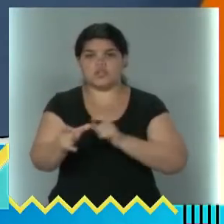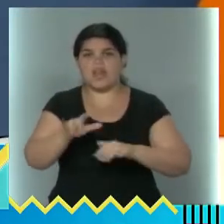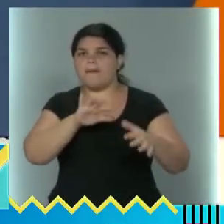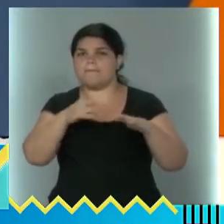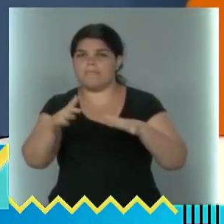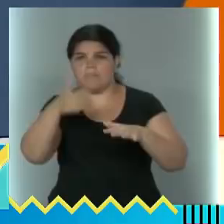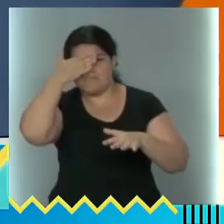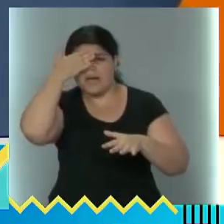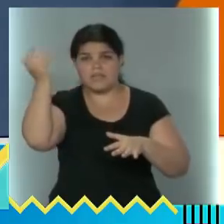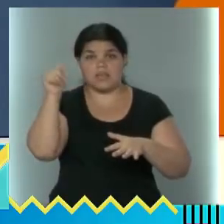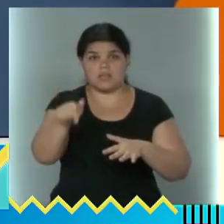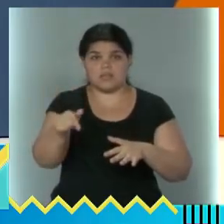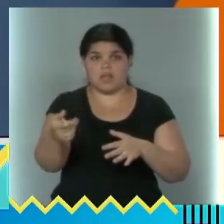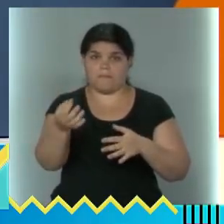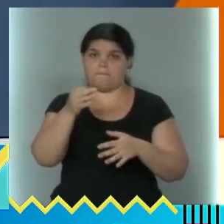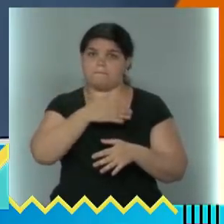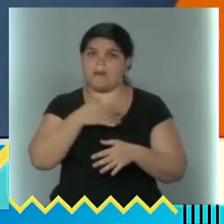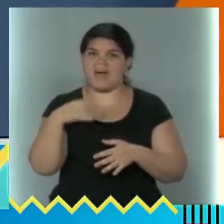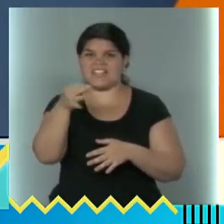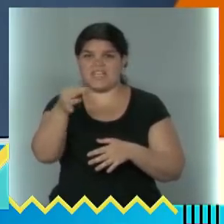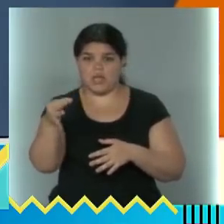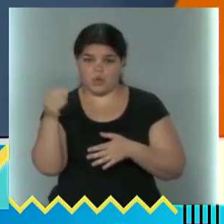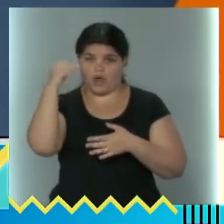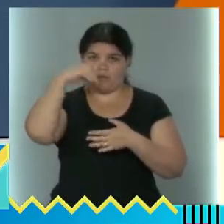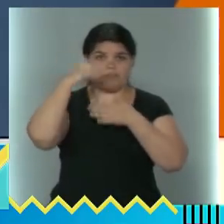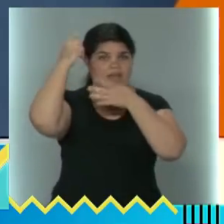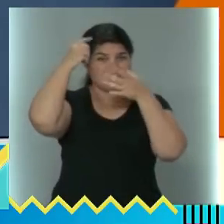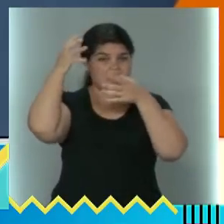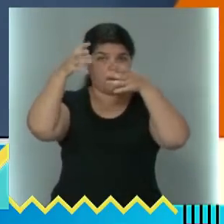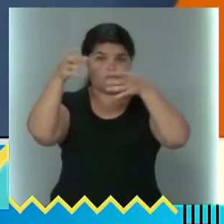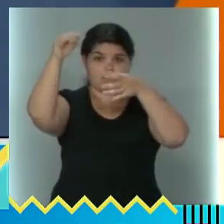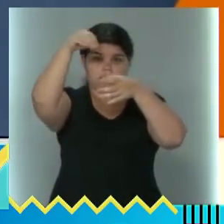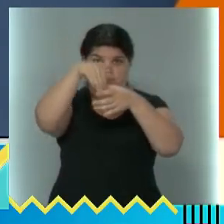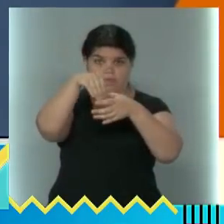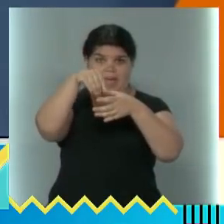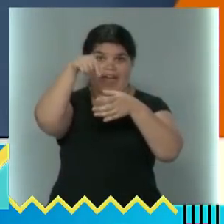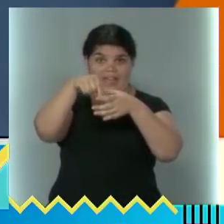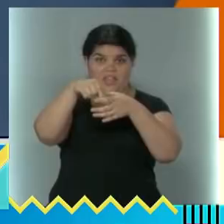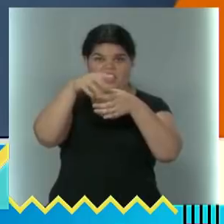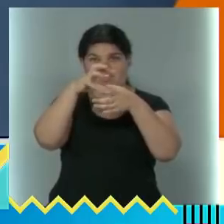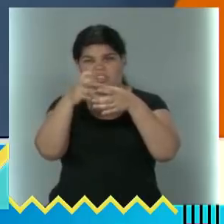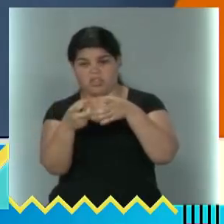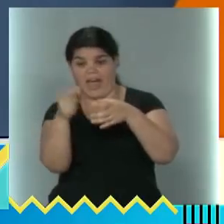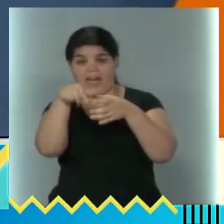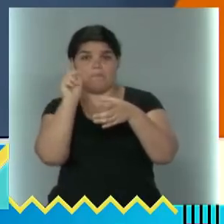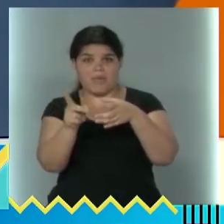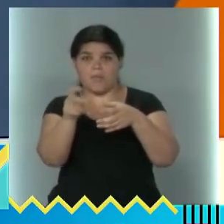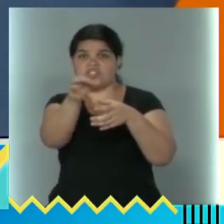le infiltraron las células madres en una zona del cerebro específica, que es la que se va perdiendo,